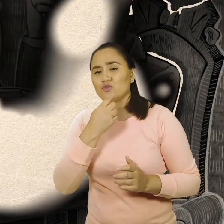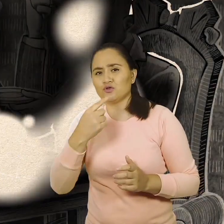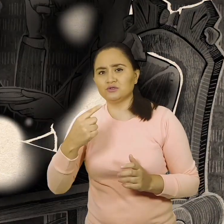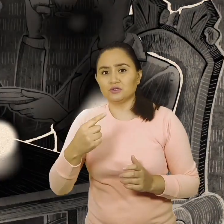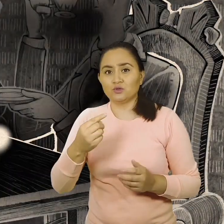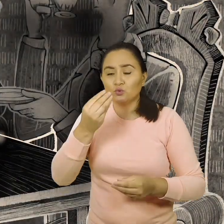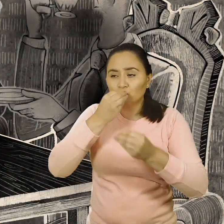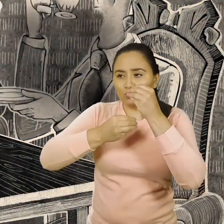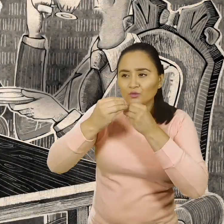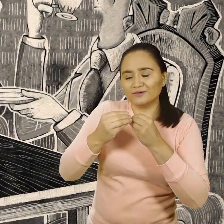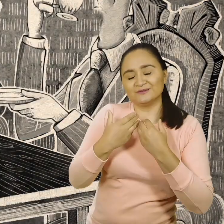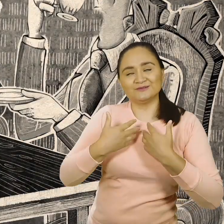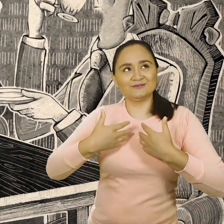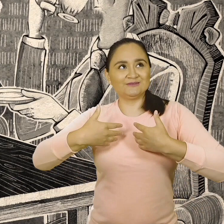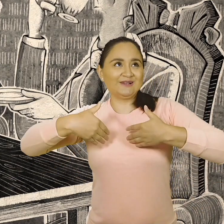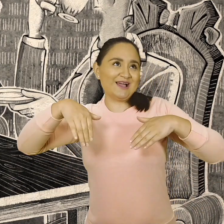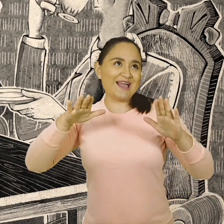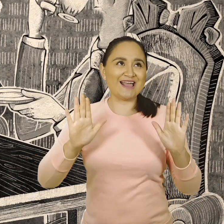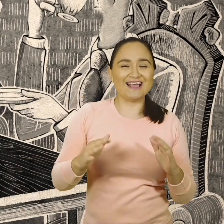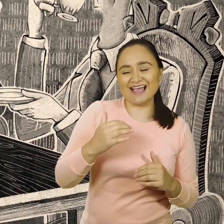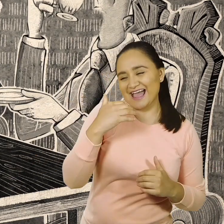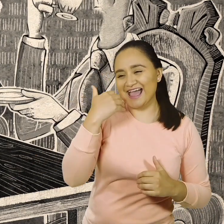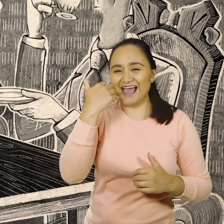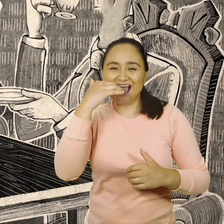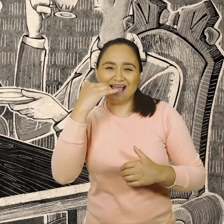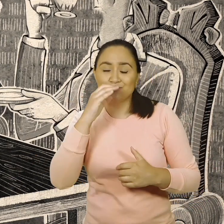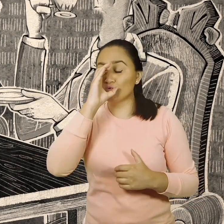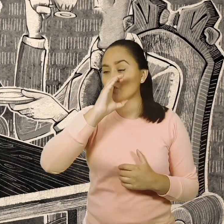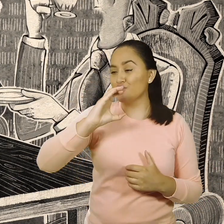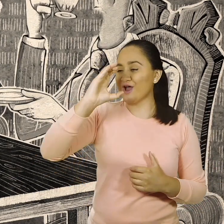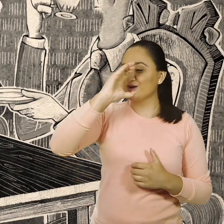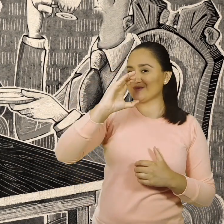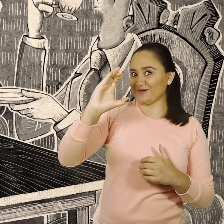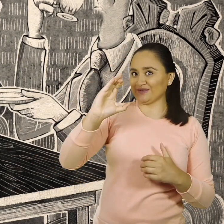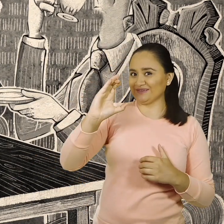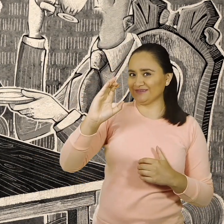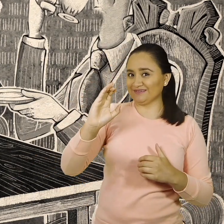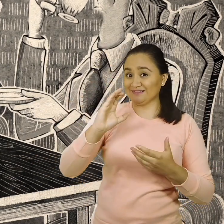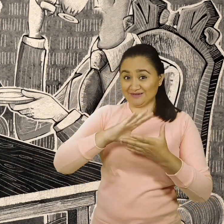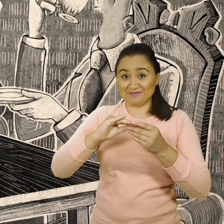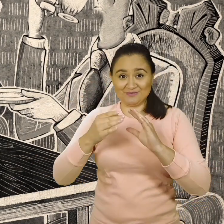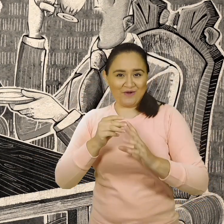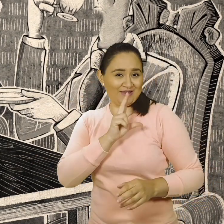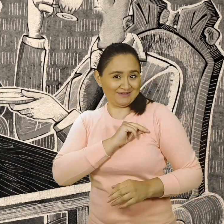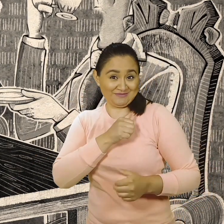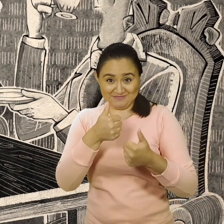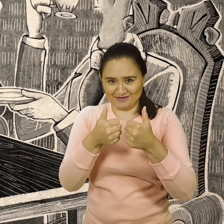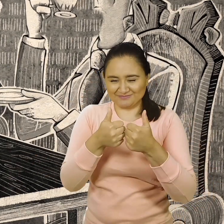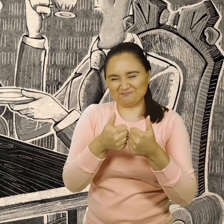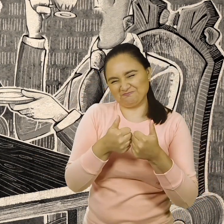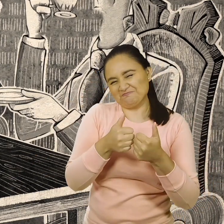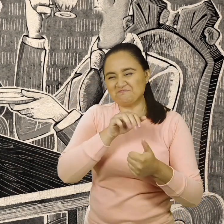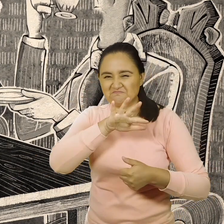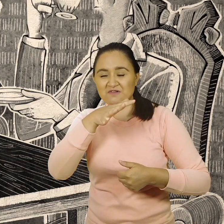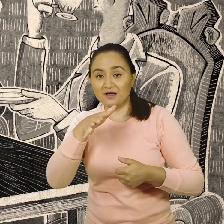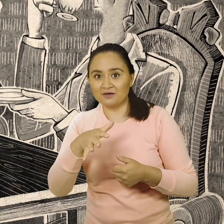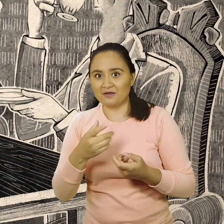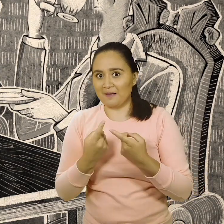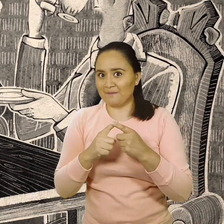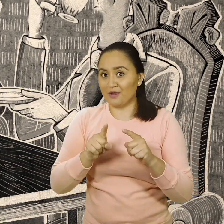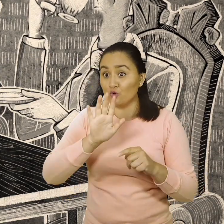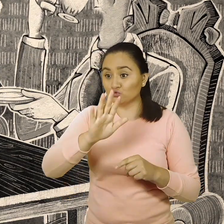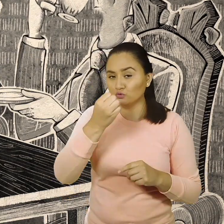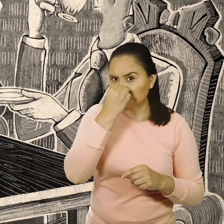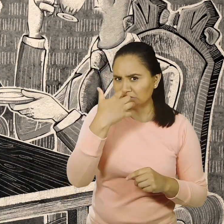la sangre liviana me hace volar, me hace reír, me hace cantar. No es un buen poeta, pero se deja llevar por la emoción